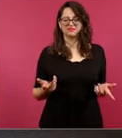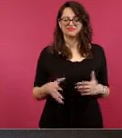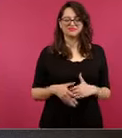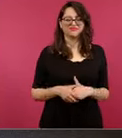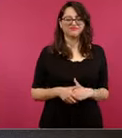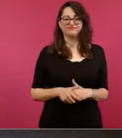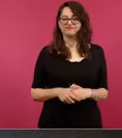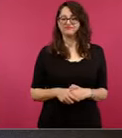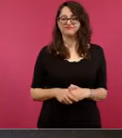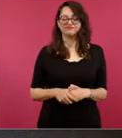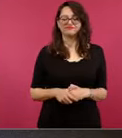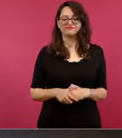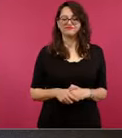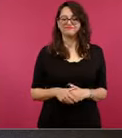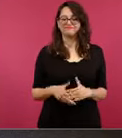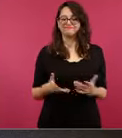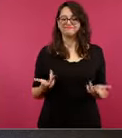muy